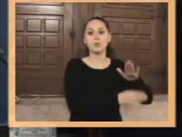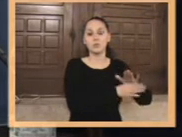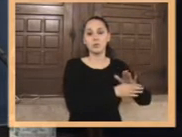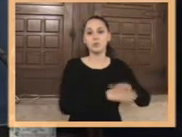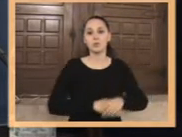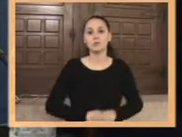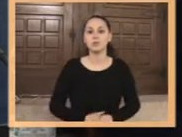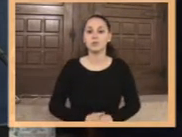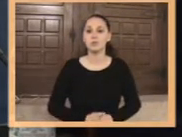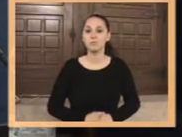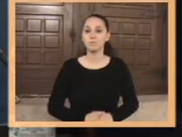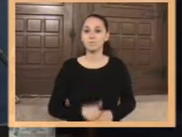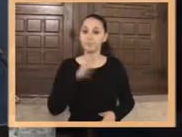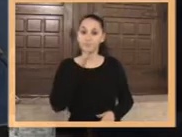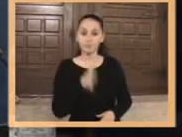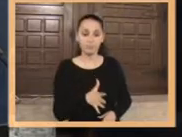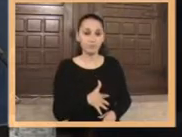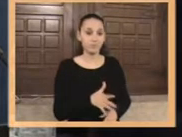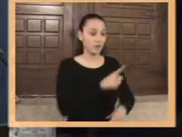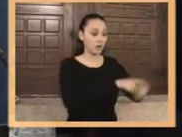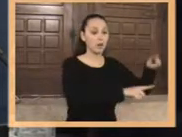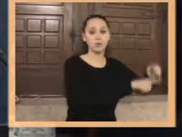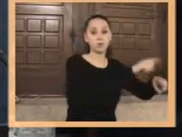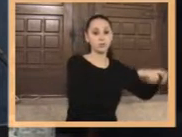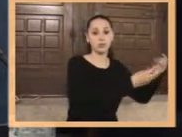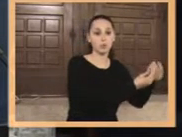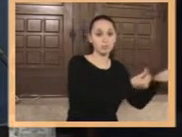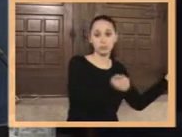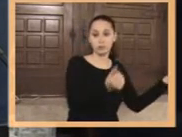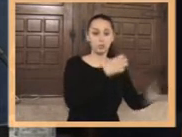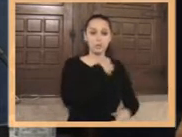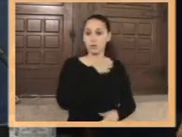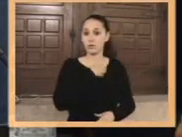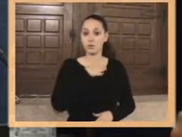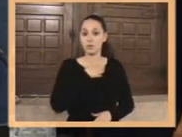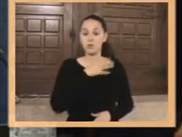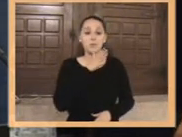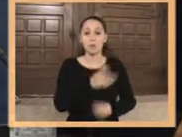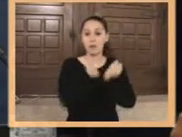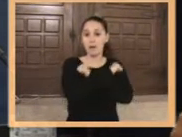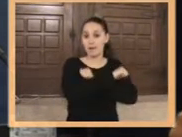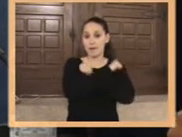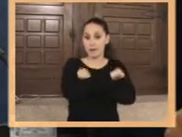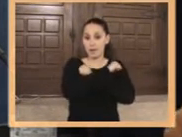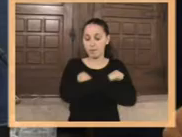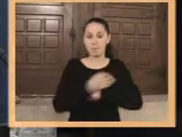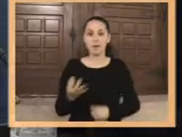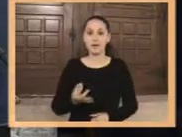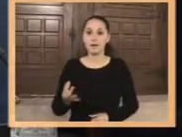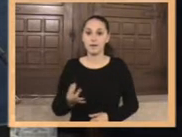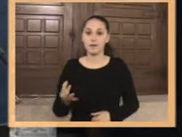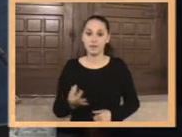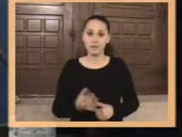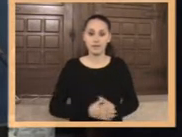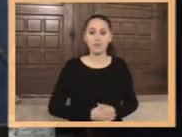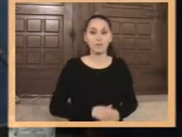precisamente el andamio. Por esa razón, no hemos podido eliminar el andamio. A la espera, evidentemente, tienen un plazo de tiempo de que presente